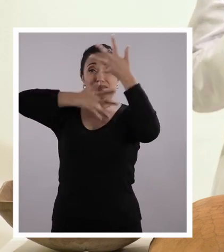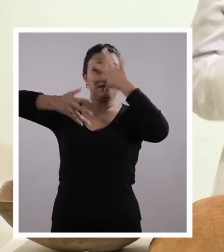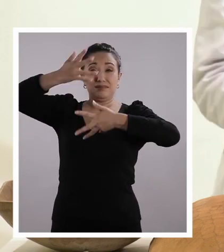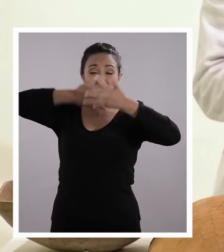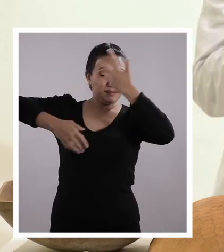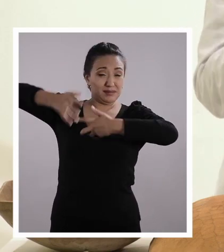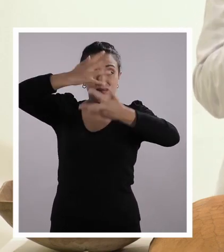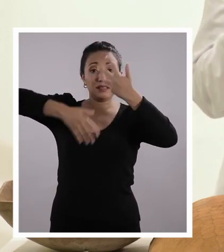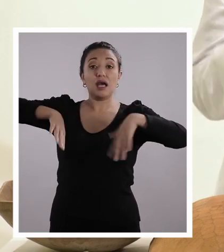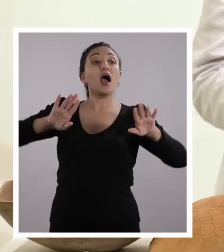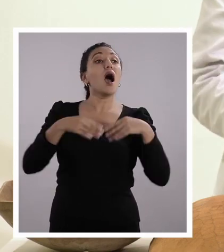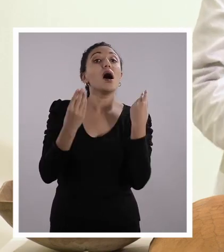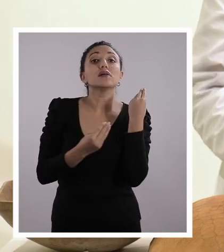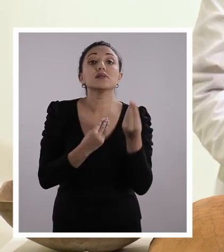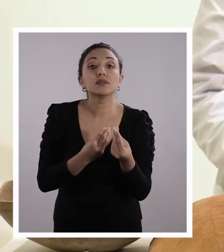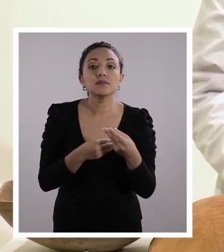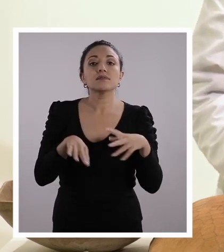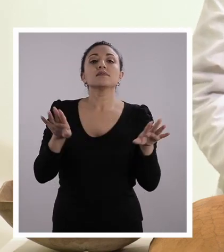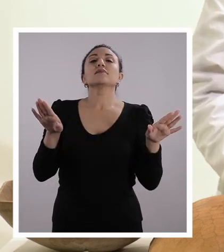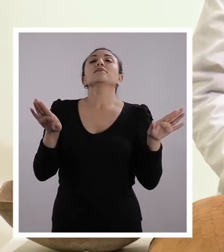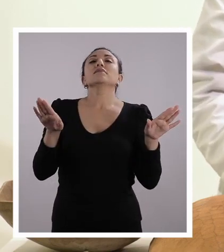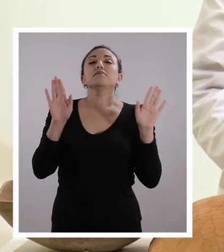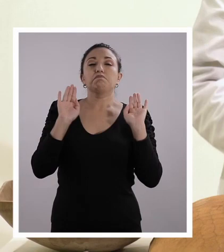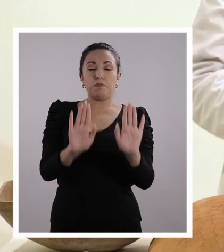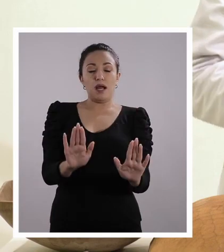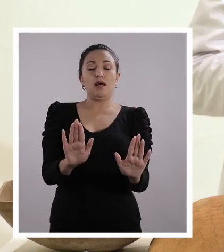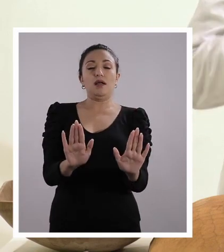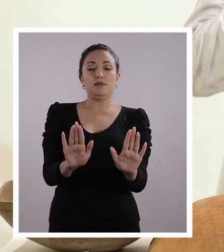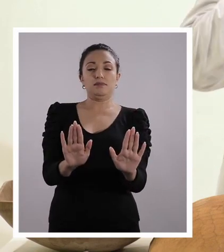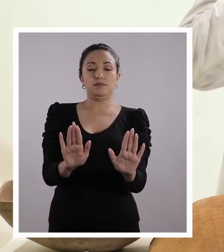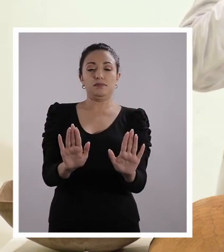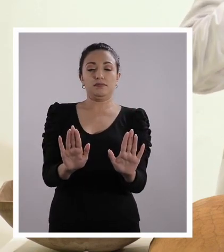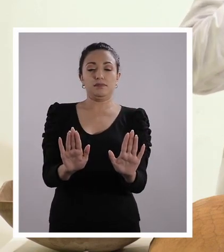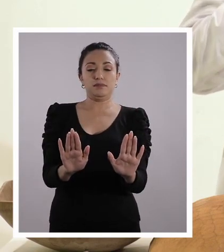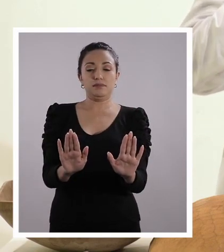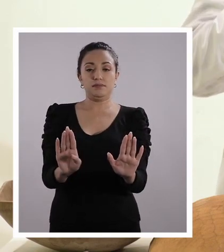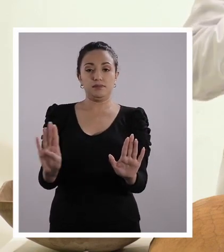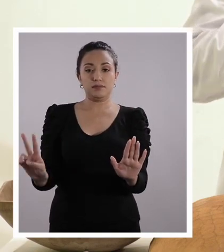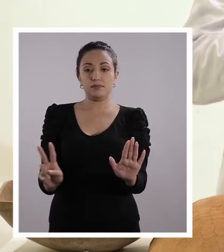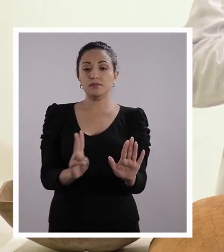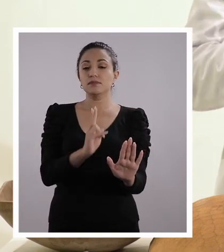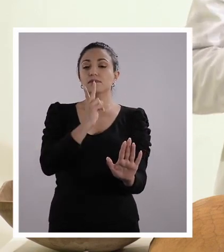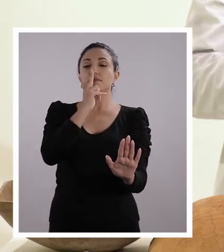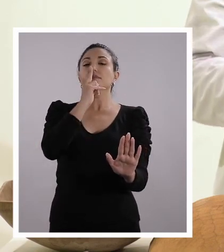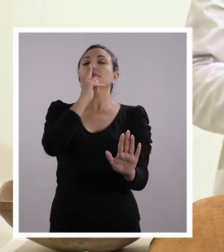emociones confundidas y revueltas que debemos hacer para